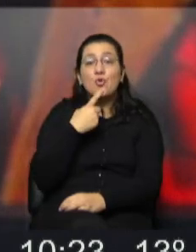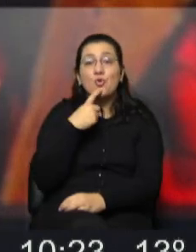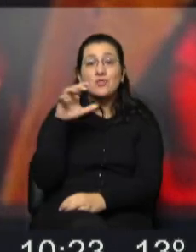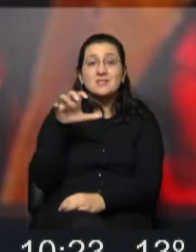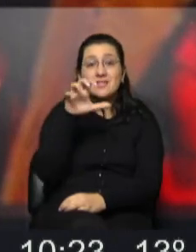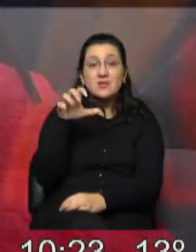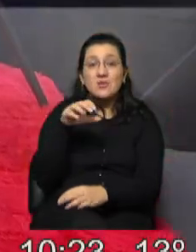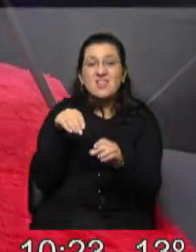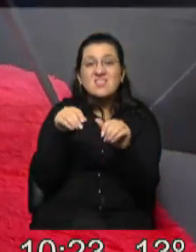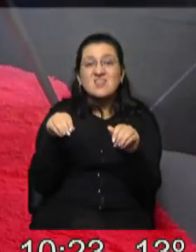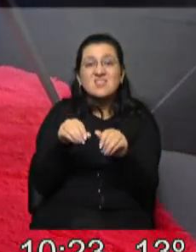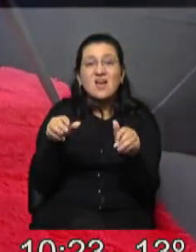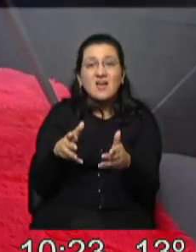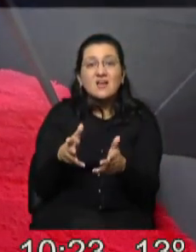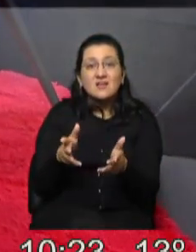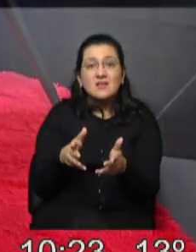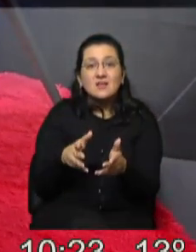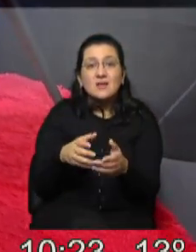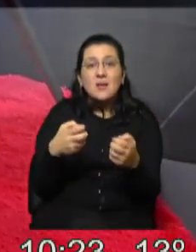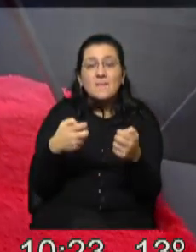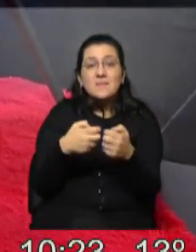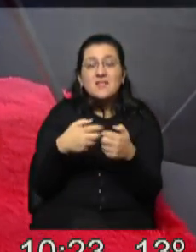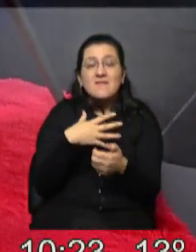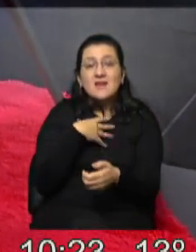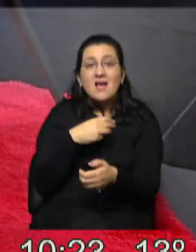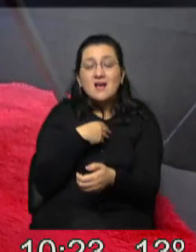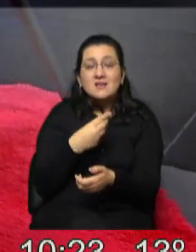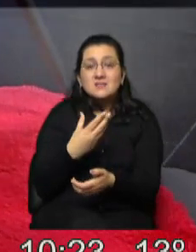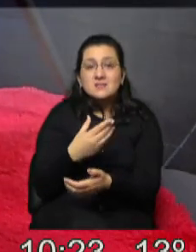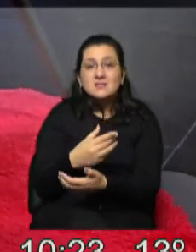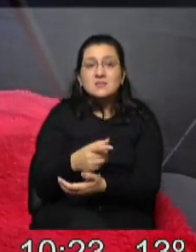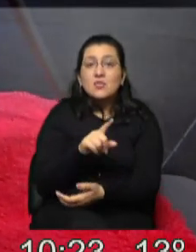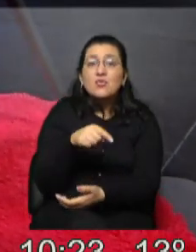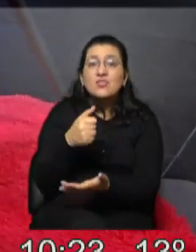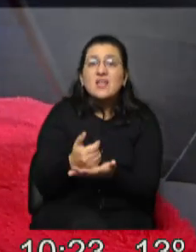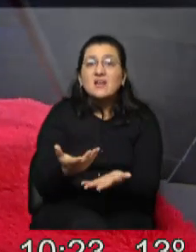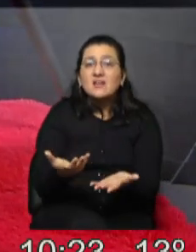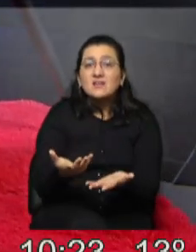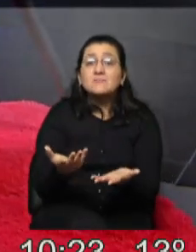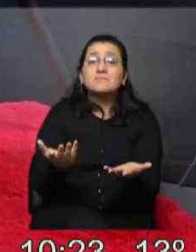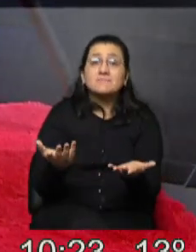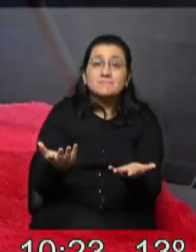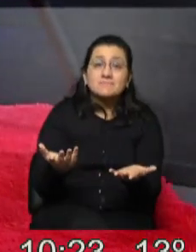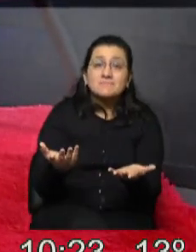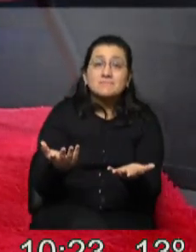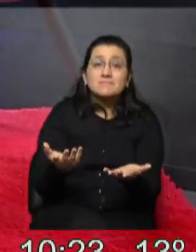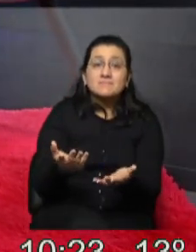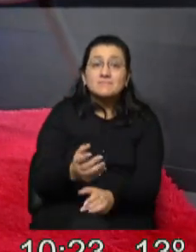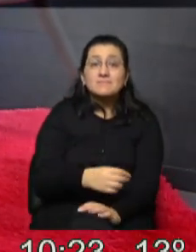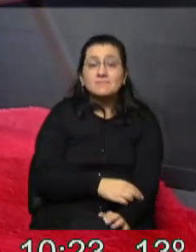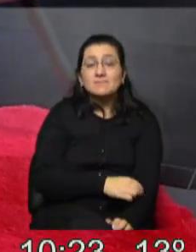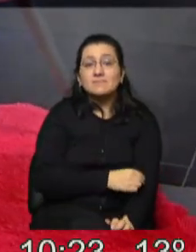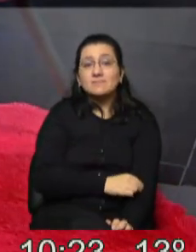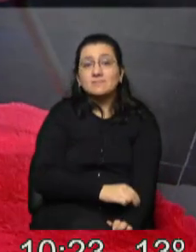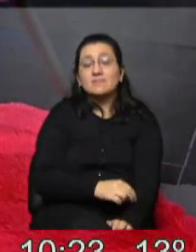La tierrita. Piedras blancas. ¿Dónde está? Y bueno, digo,